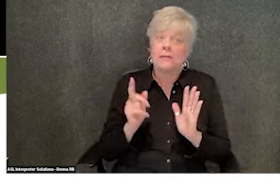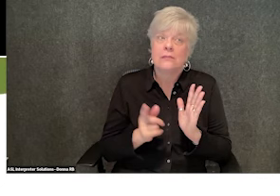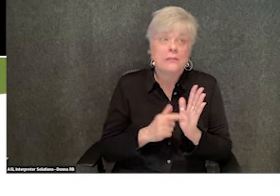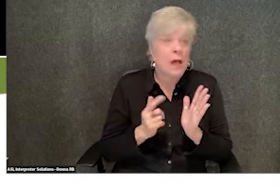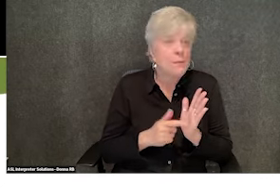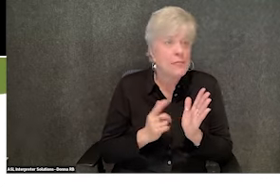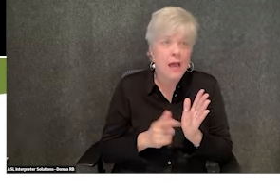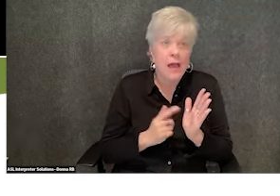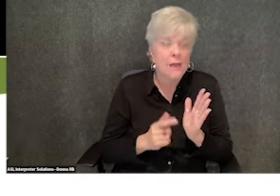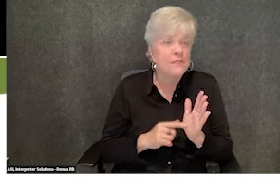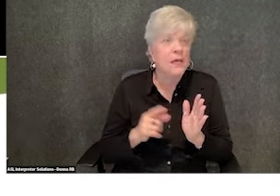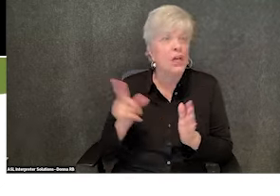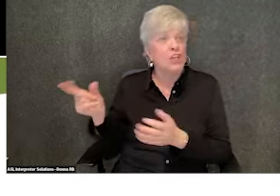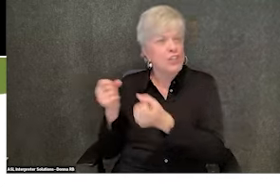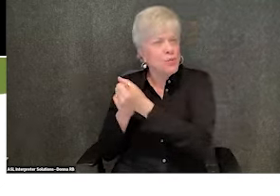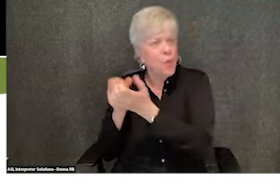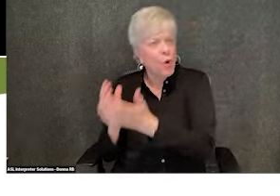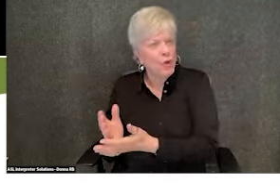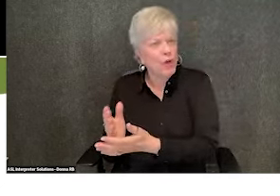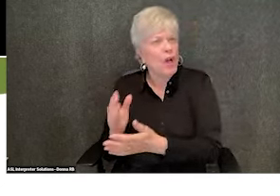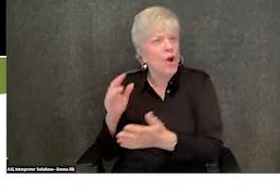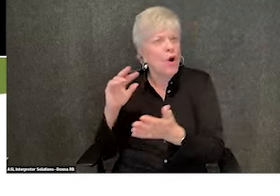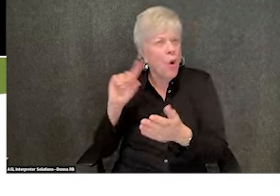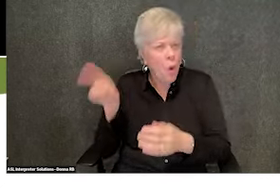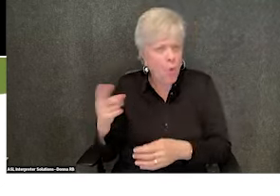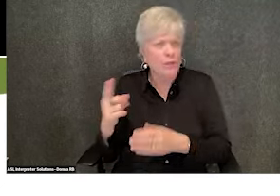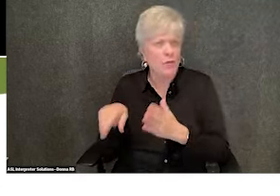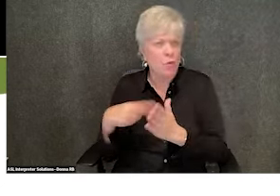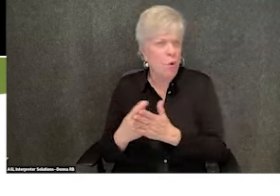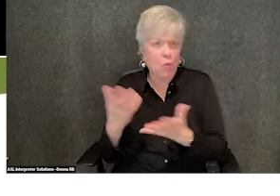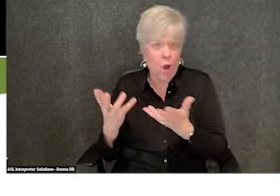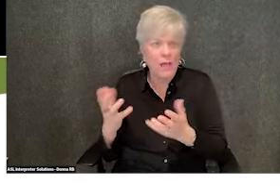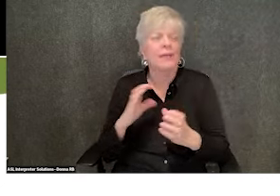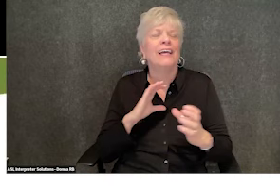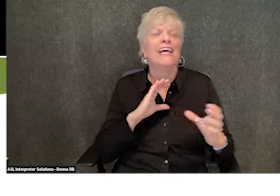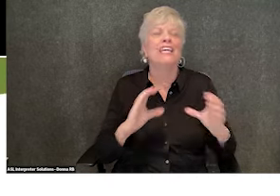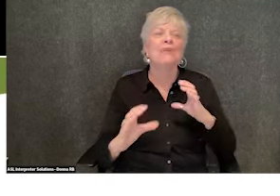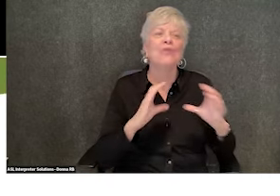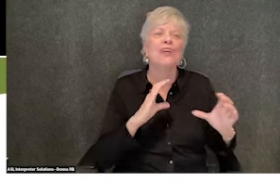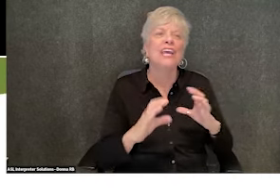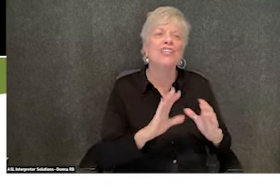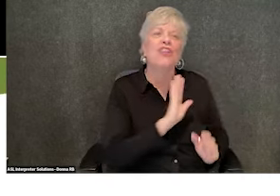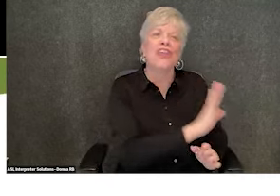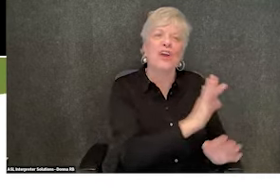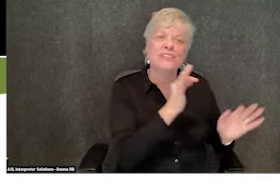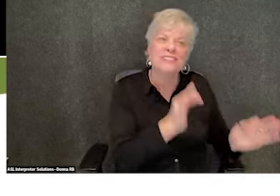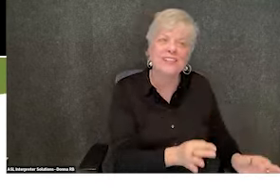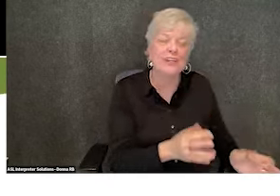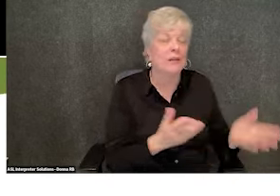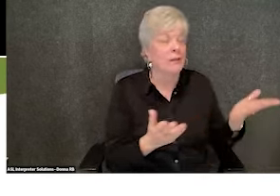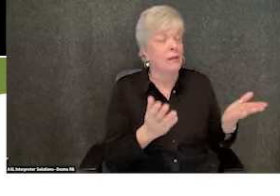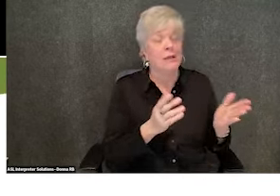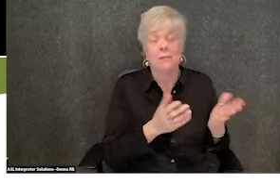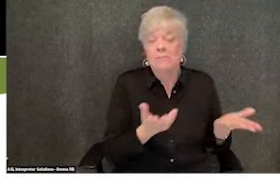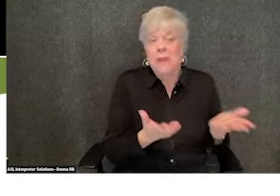A veces la persona solo quiere ayuda con ayudar a comunicar